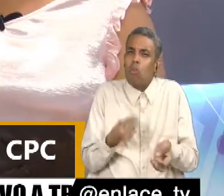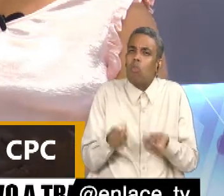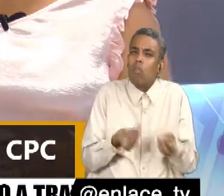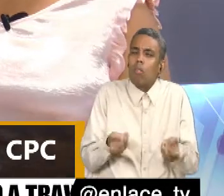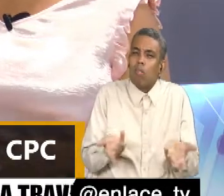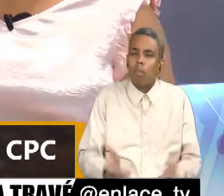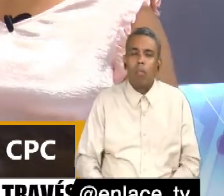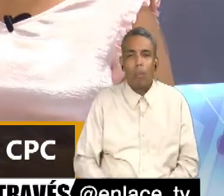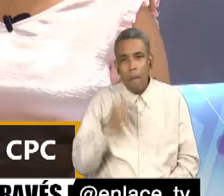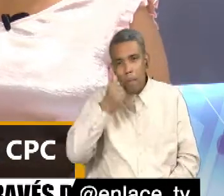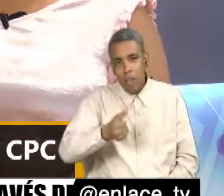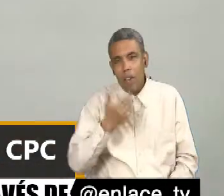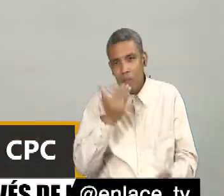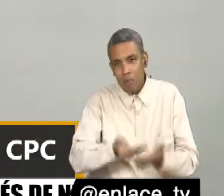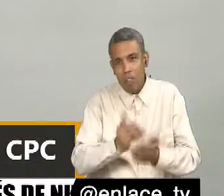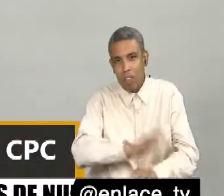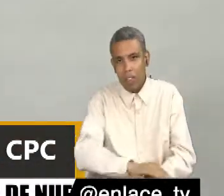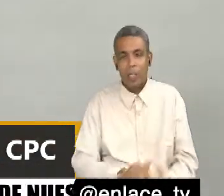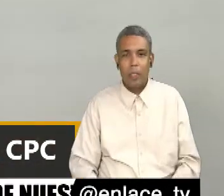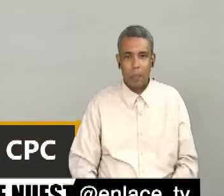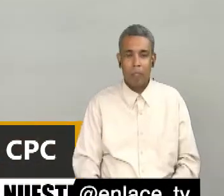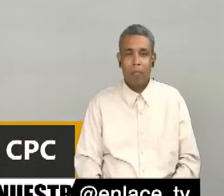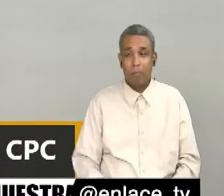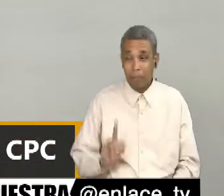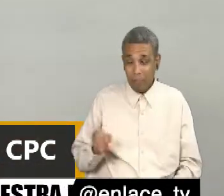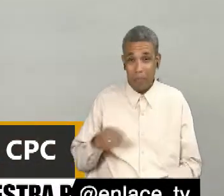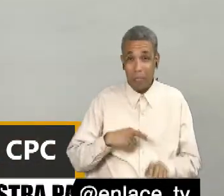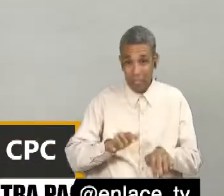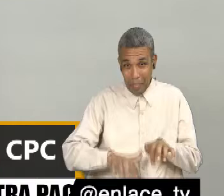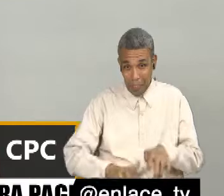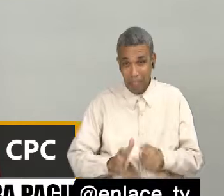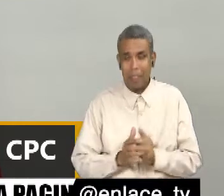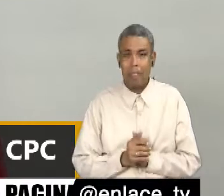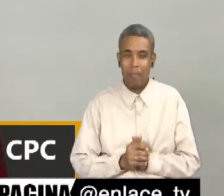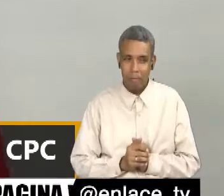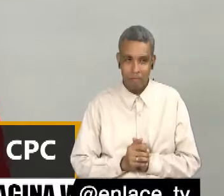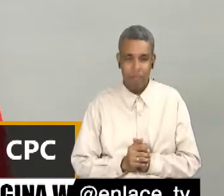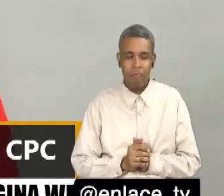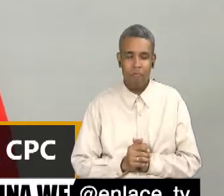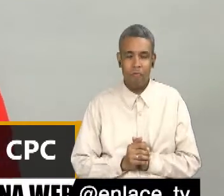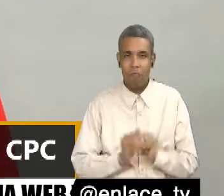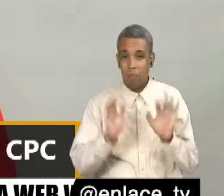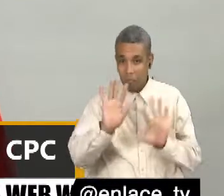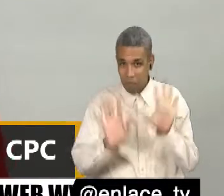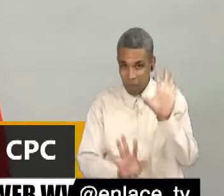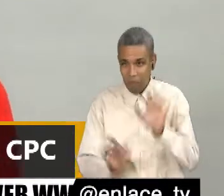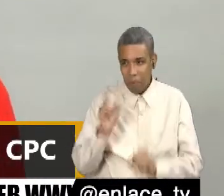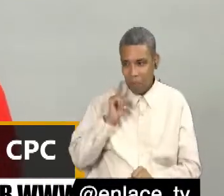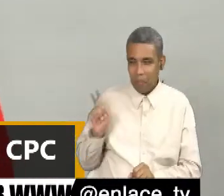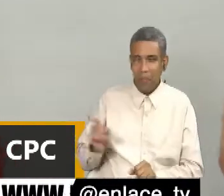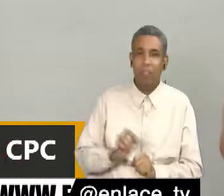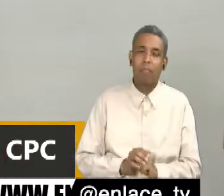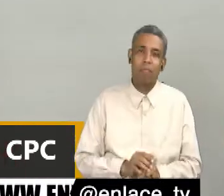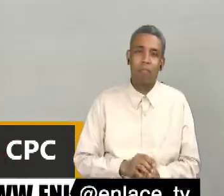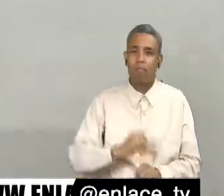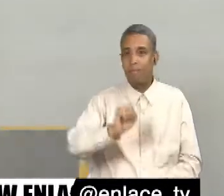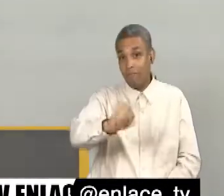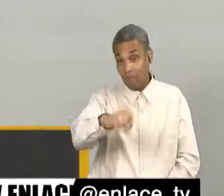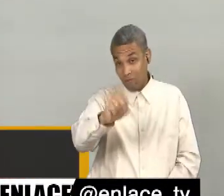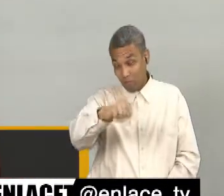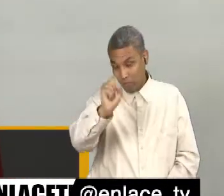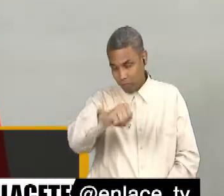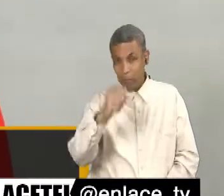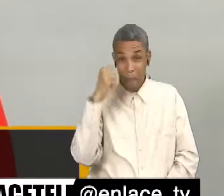para realizarla. Buenas tardes. Buenas tardes, Jenny. Buenas tardes a todos los barranqueños que nos están mirando en estos momentos. Sí, efectivamente,